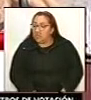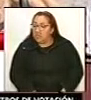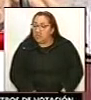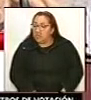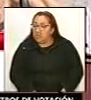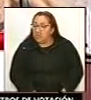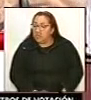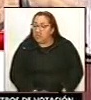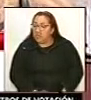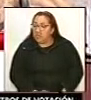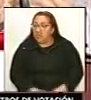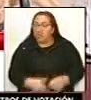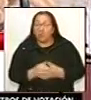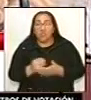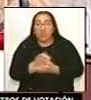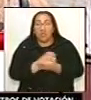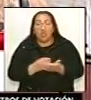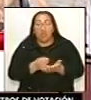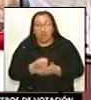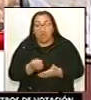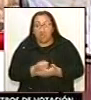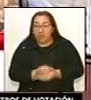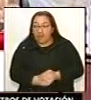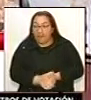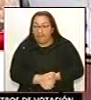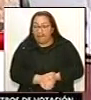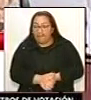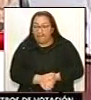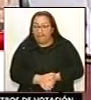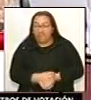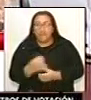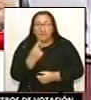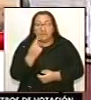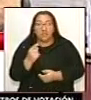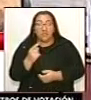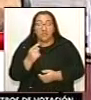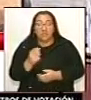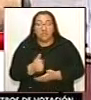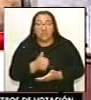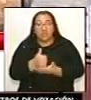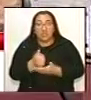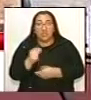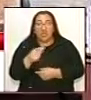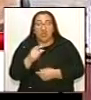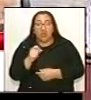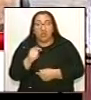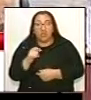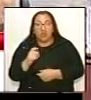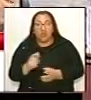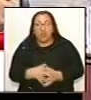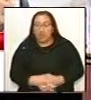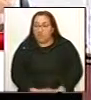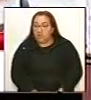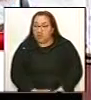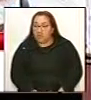se abre, que es un centro de compras, a la Gerencia Central de Logística y a través de la Gerencia